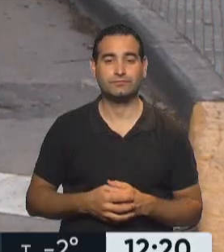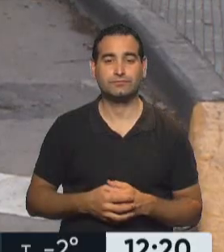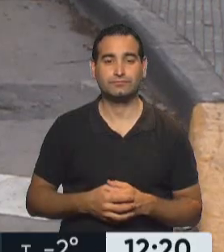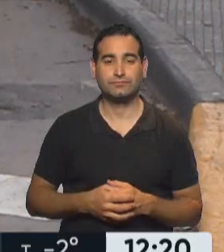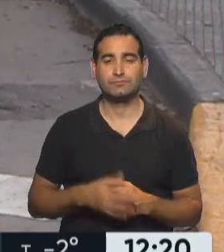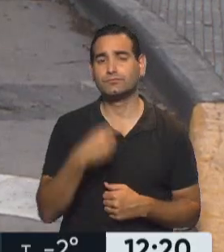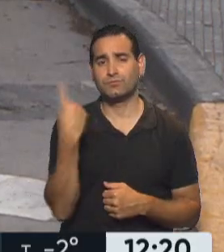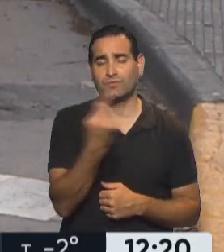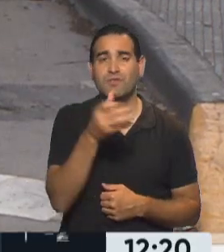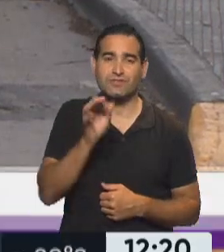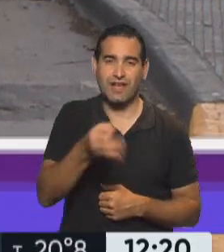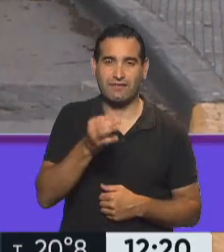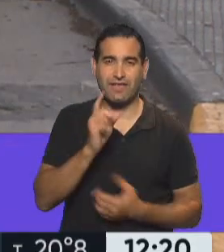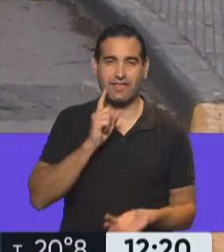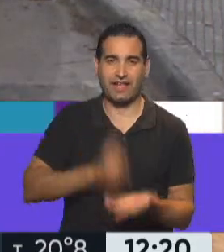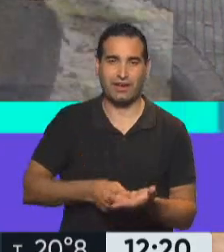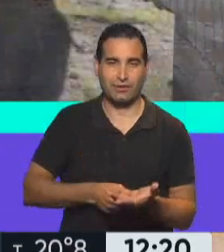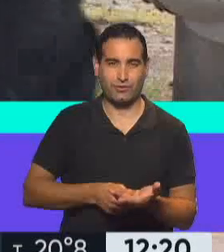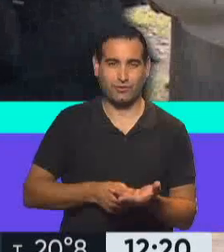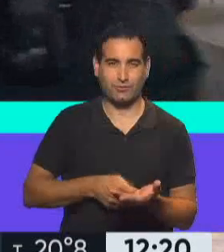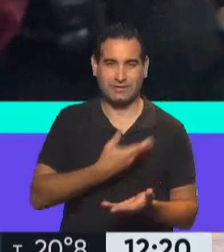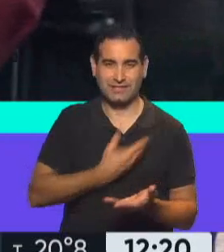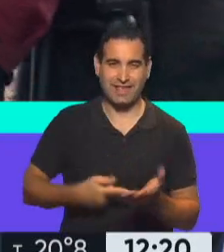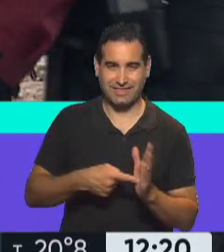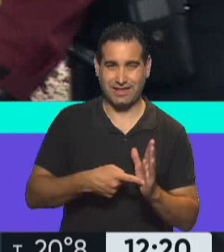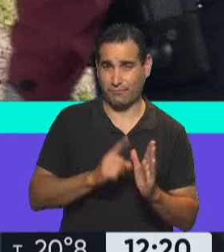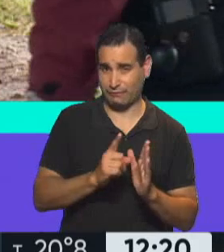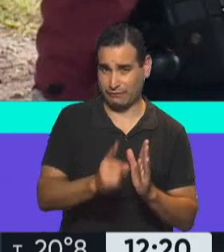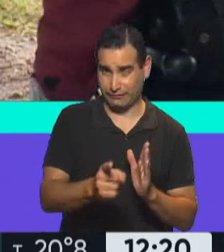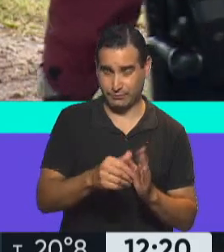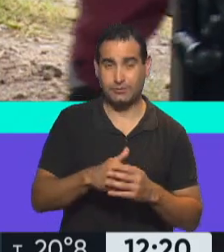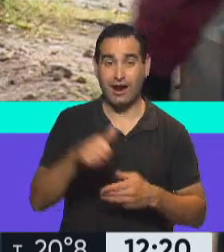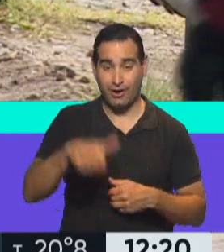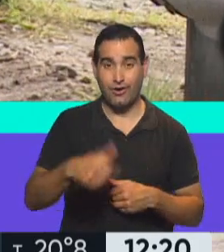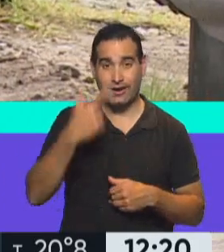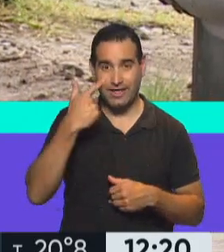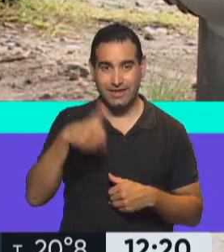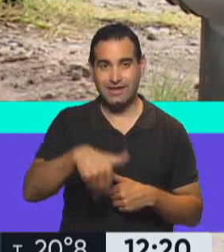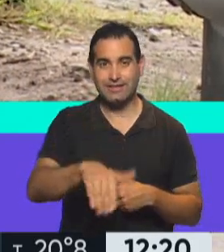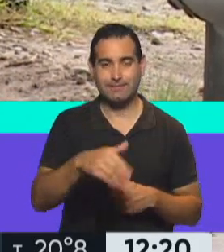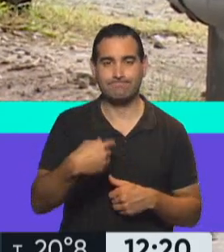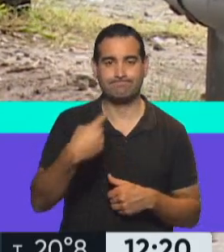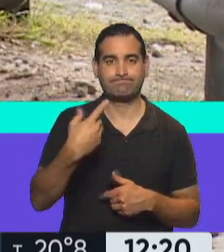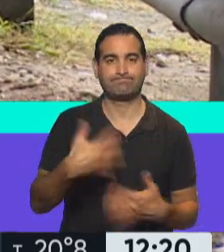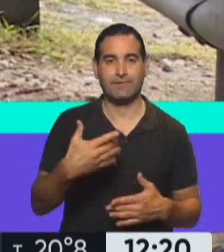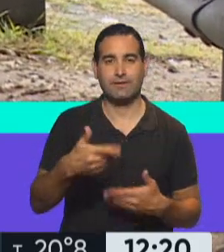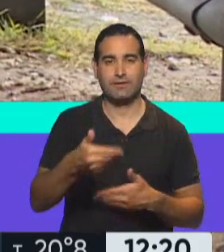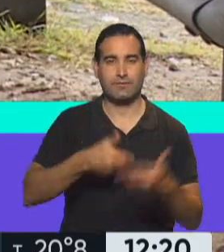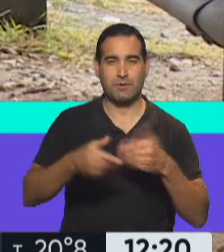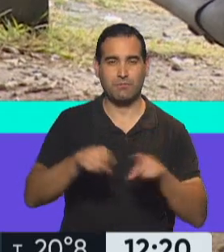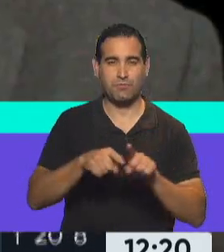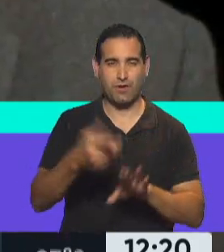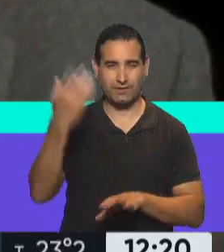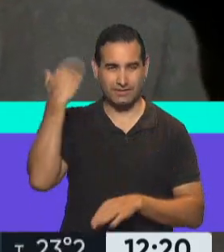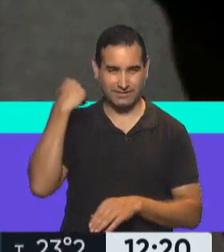Todo el mundo sabe que el DNU que está en vigencia, ahora, en estos días nos retrotrae antes de los controles estrictos